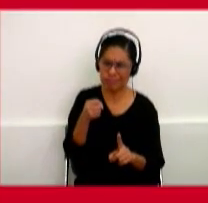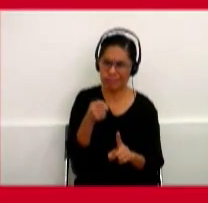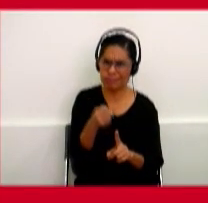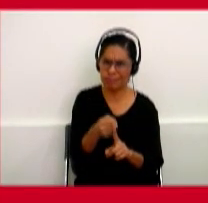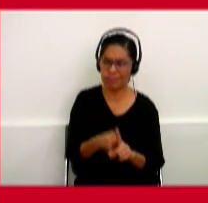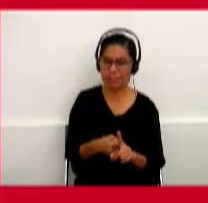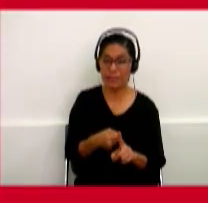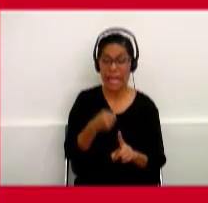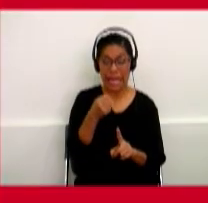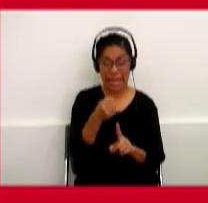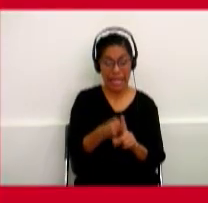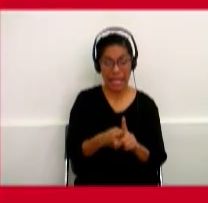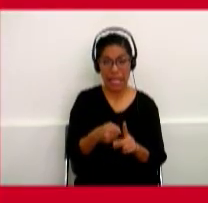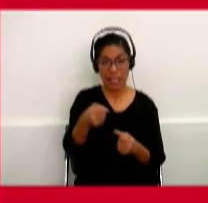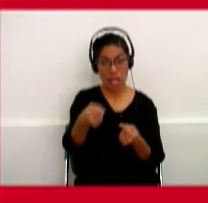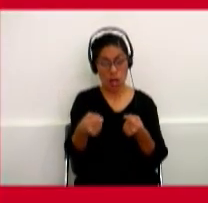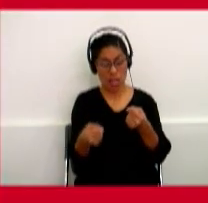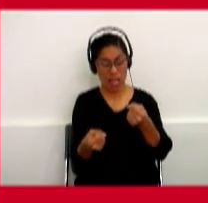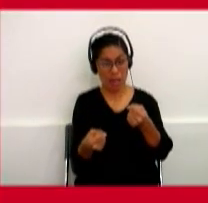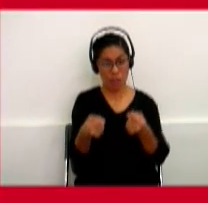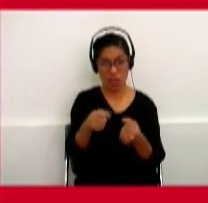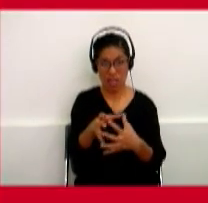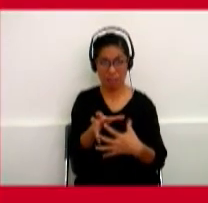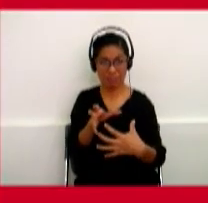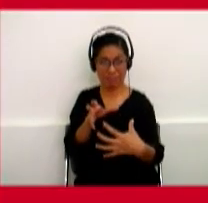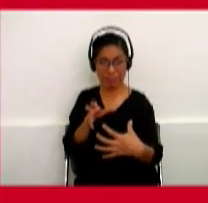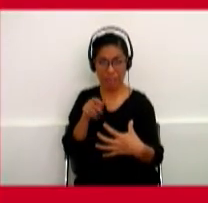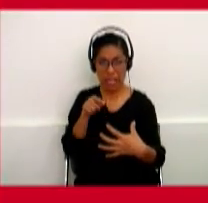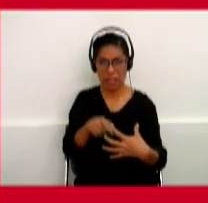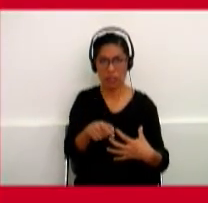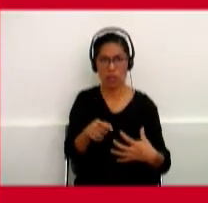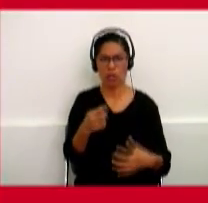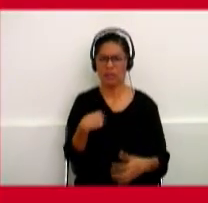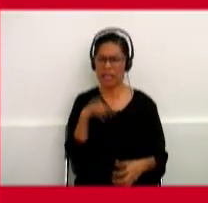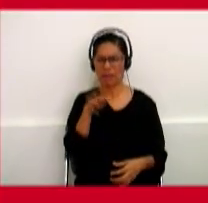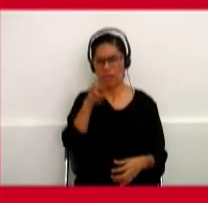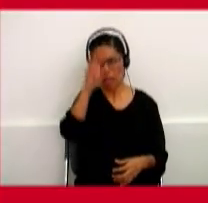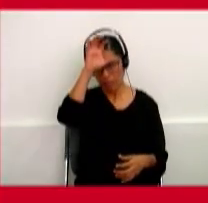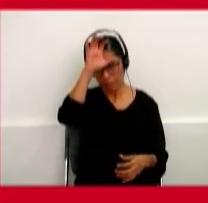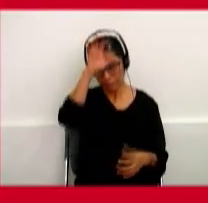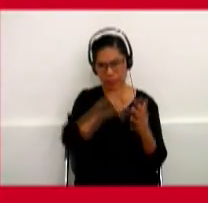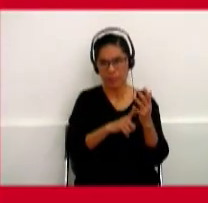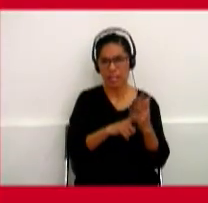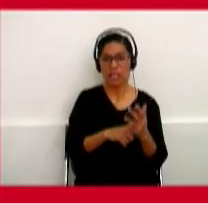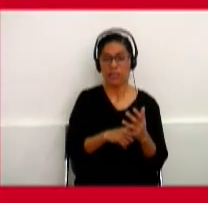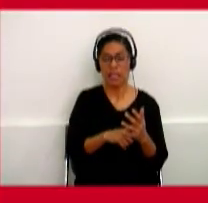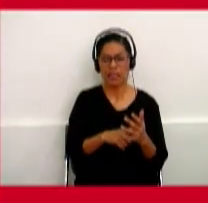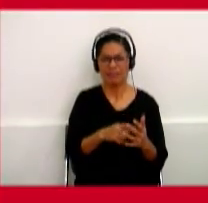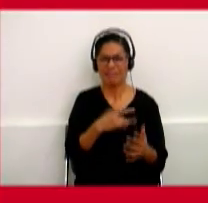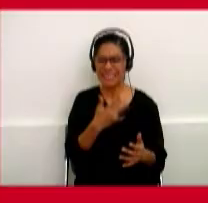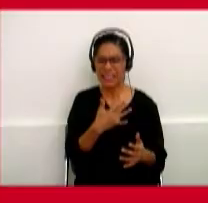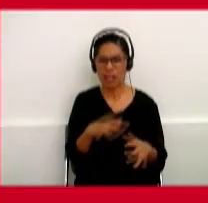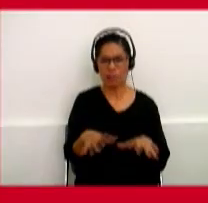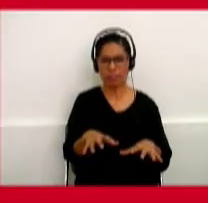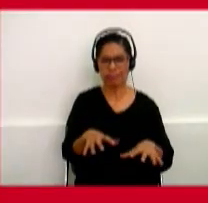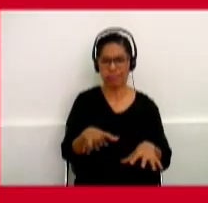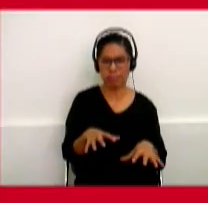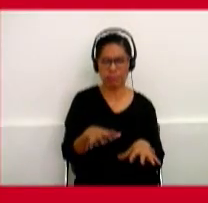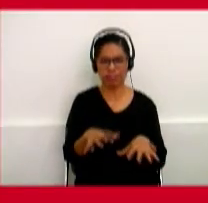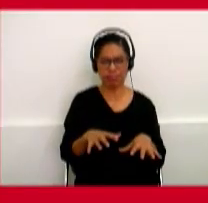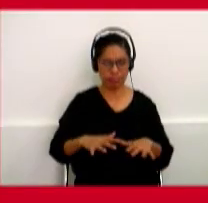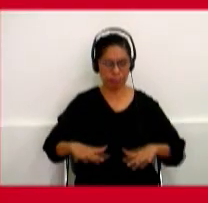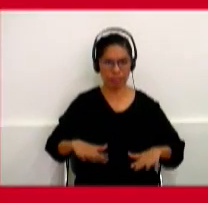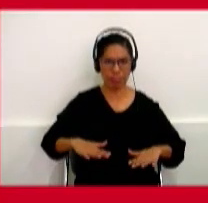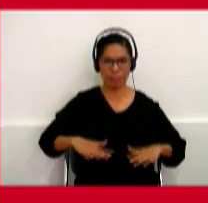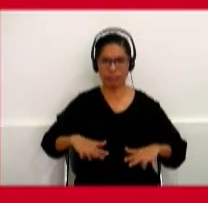de los equipos, de los camiones de transporte. Si van a una mina, siempre van a ver que hay señales de vibración por todos lados. La vibración, obviamente, es uno de los